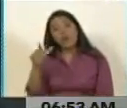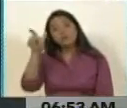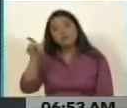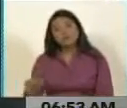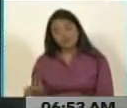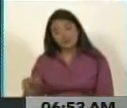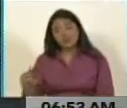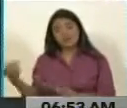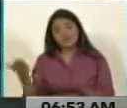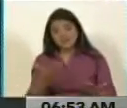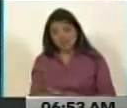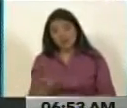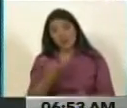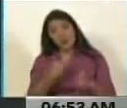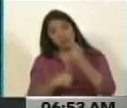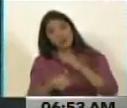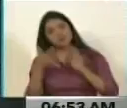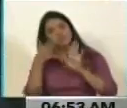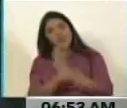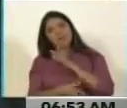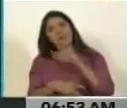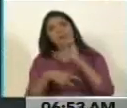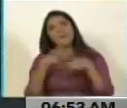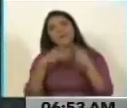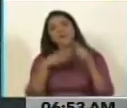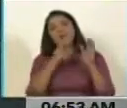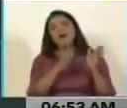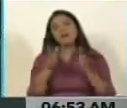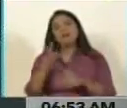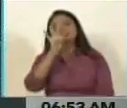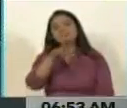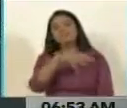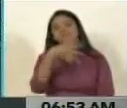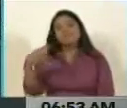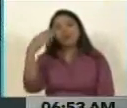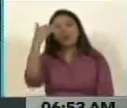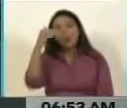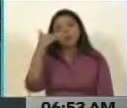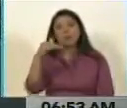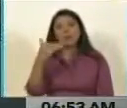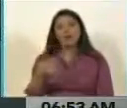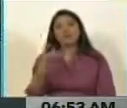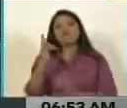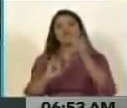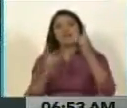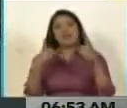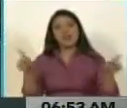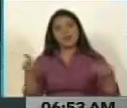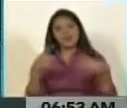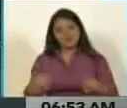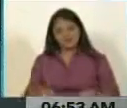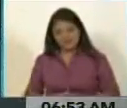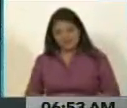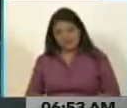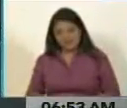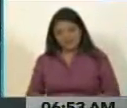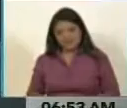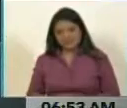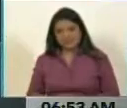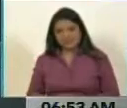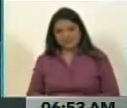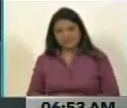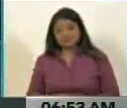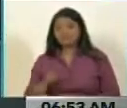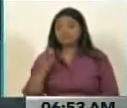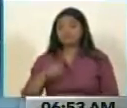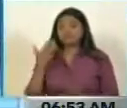que nos va a hablar acerca de la programación específica que tiene la Feria Internacional de la Música. Adelante, Barry. Así es, Harín. Ministro, tenemos a